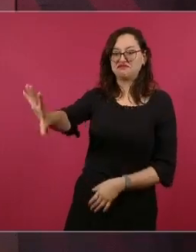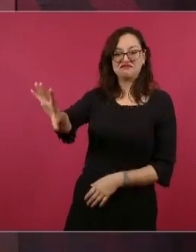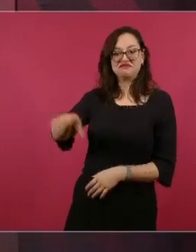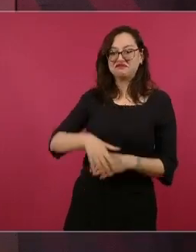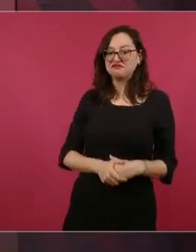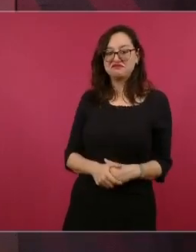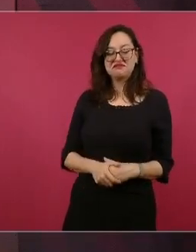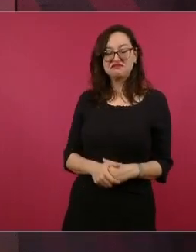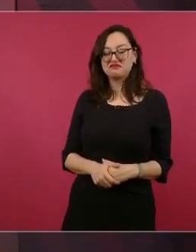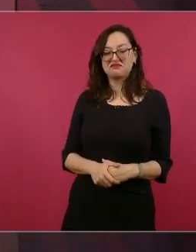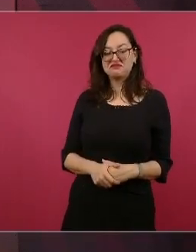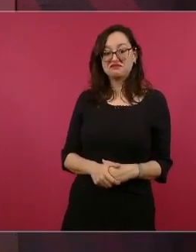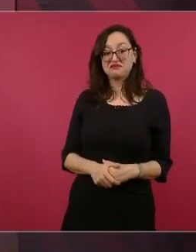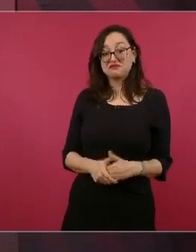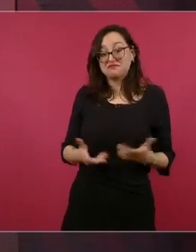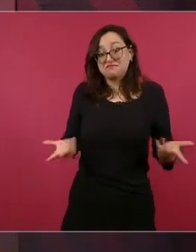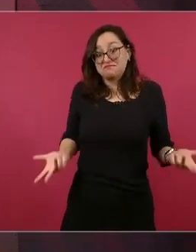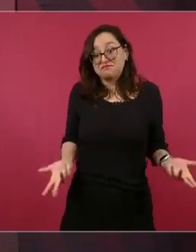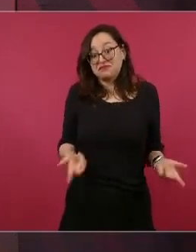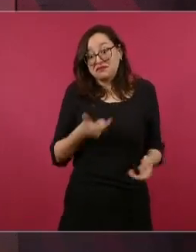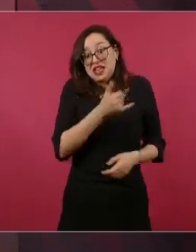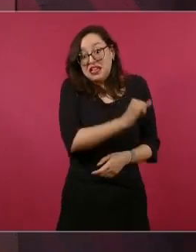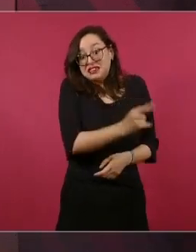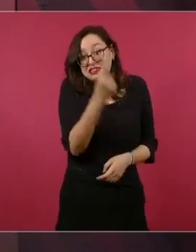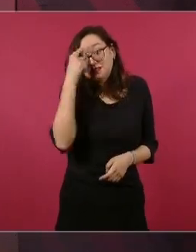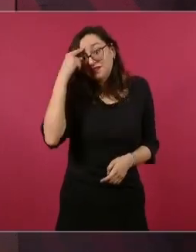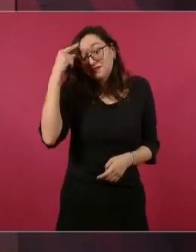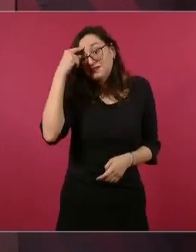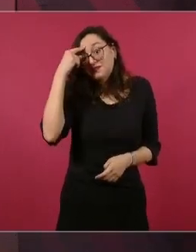pero pues es un pensamiento